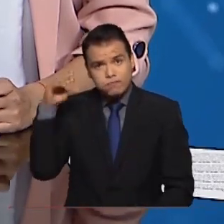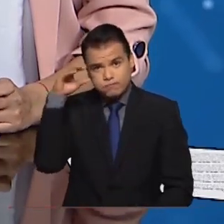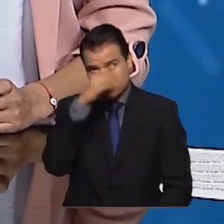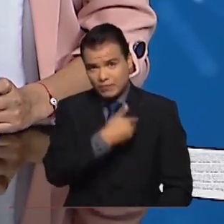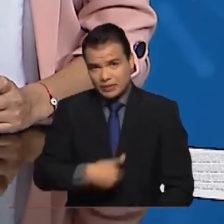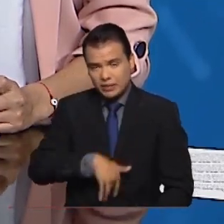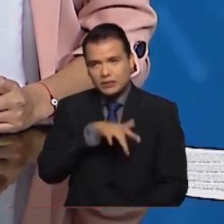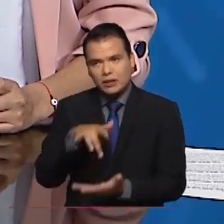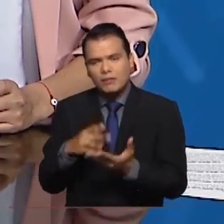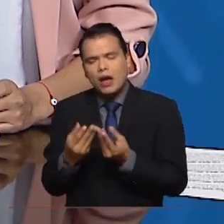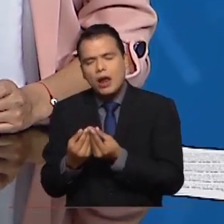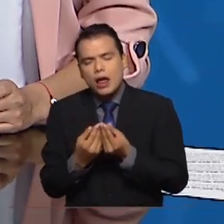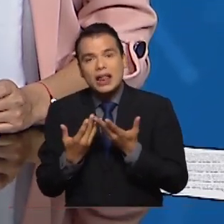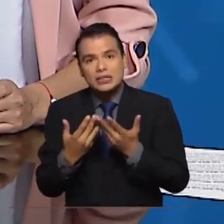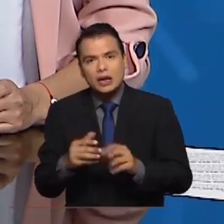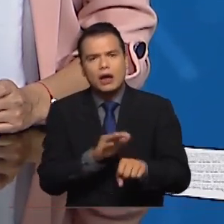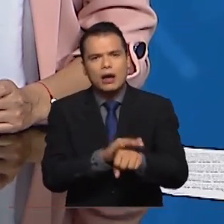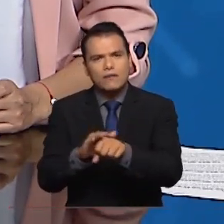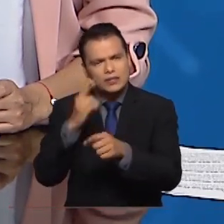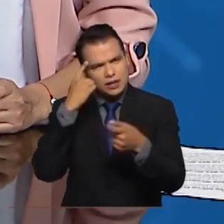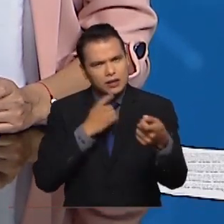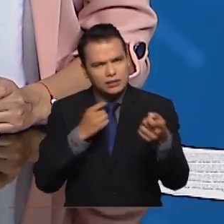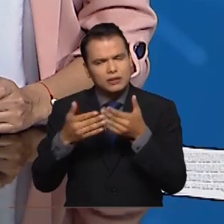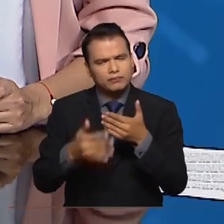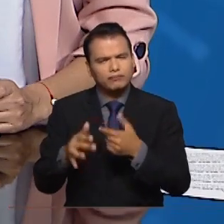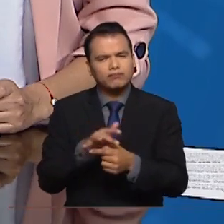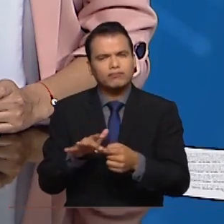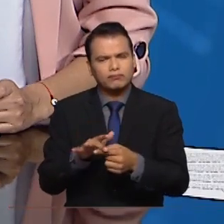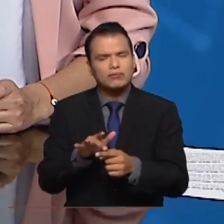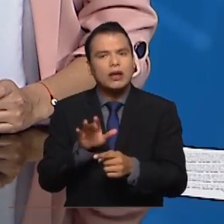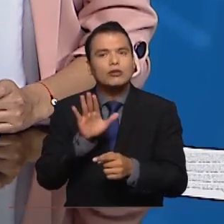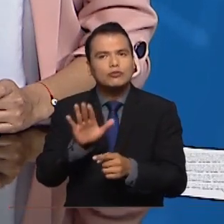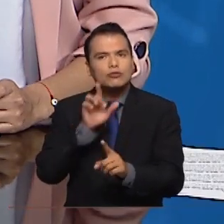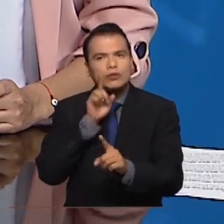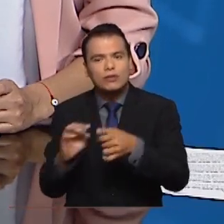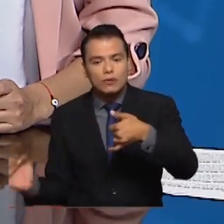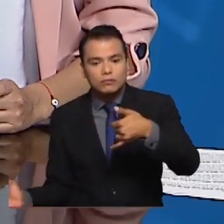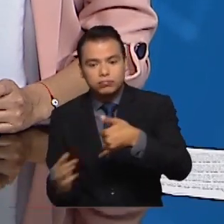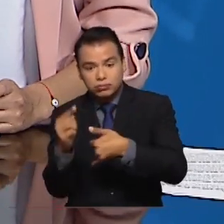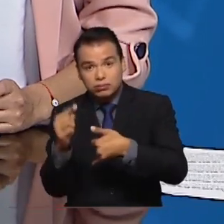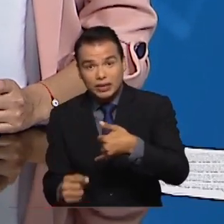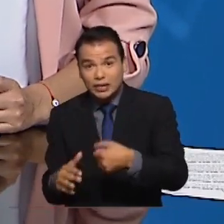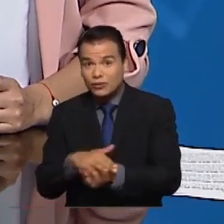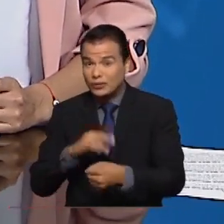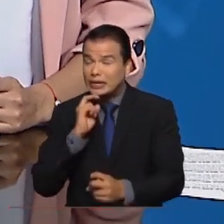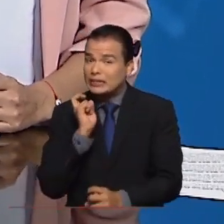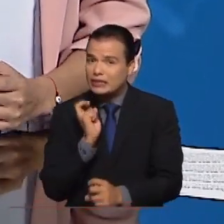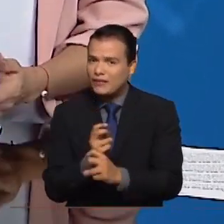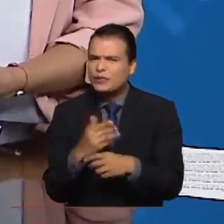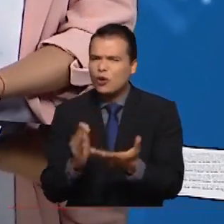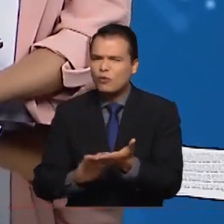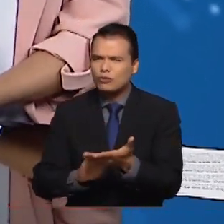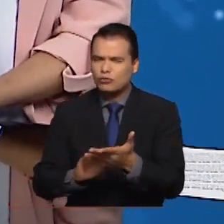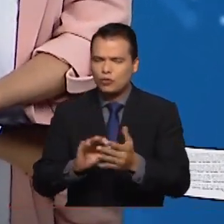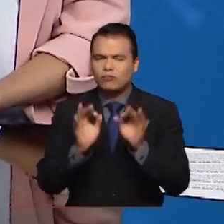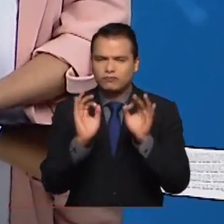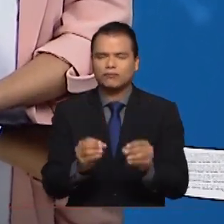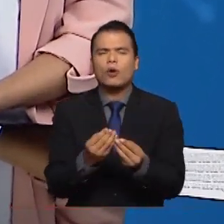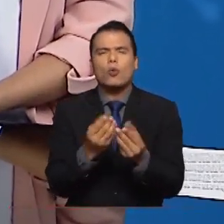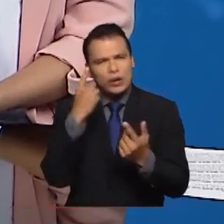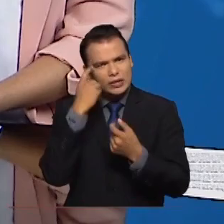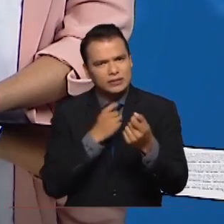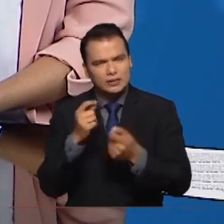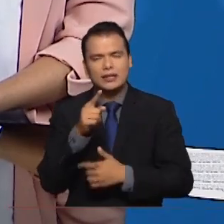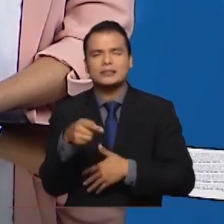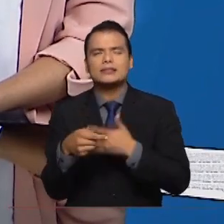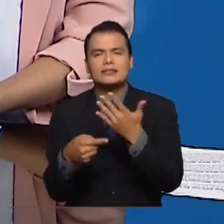anunció 6 medidas de cumplimiento inmediato para poder solucionar la crisis económica que afronta el suroccidente de Colombia por el cierre de la